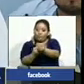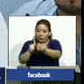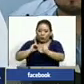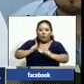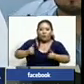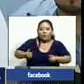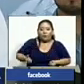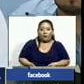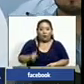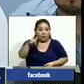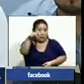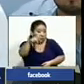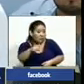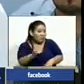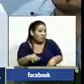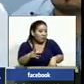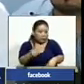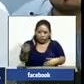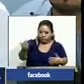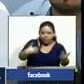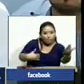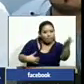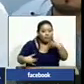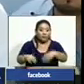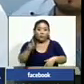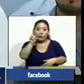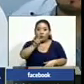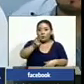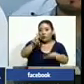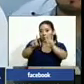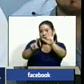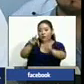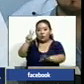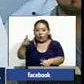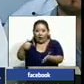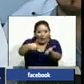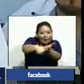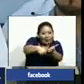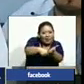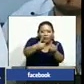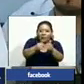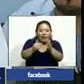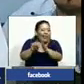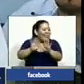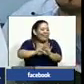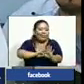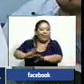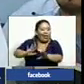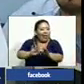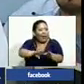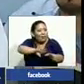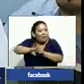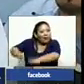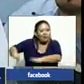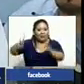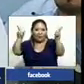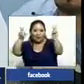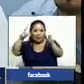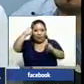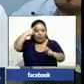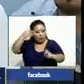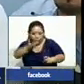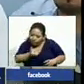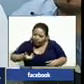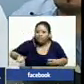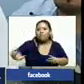y en este momento invito a las 261 municipalidades del país a que dejemos de lado las diferencias políticas, partidarias y que unamos